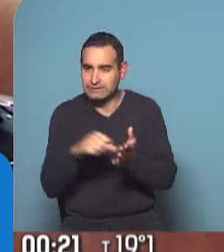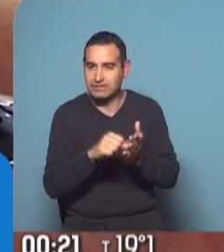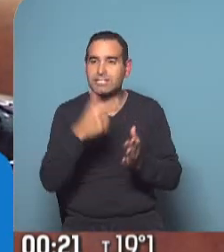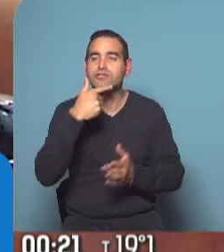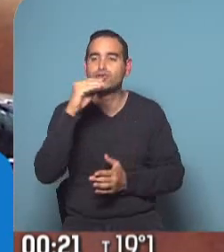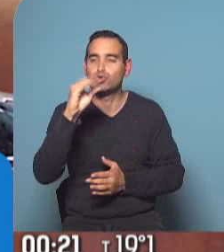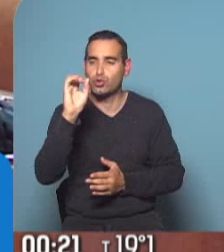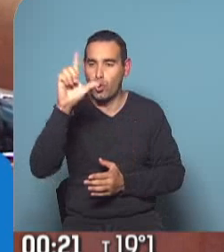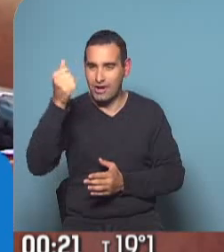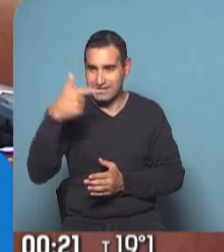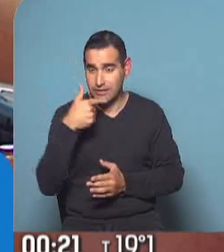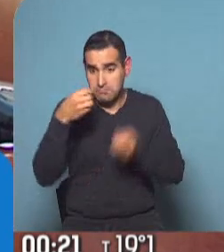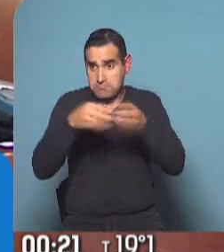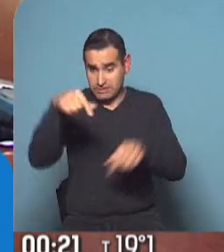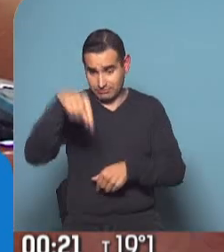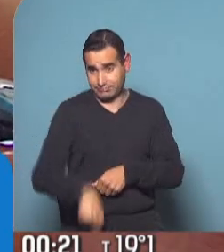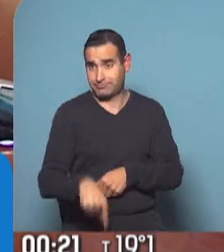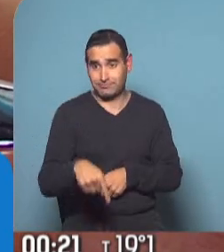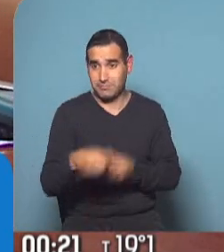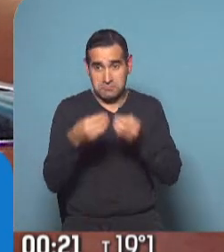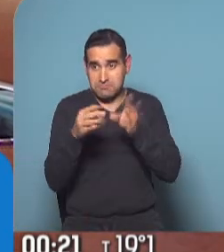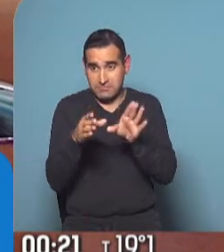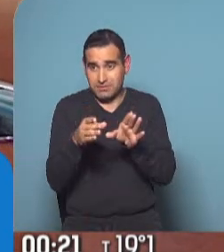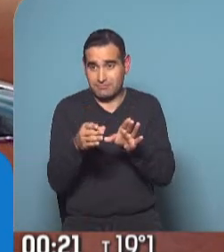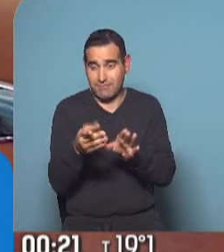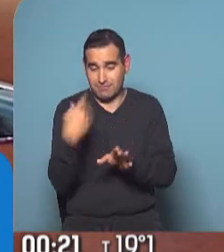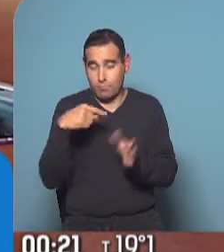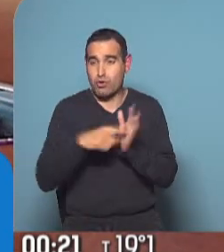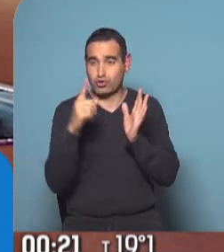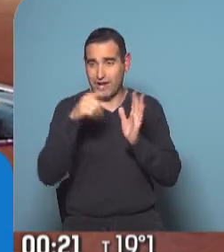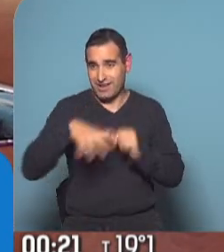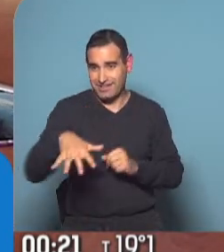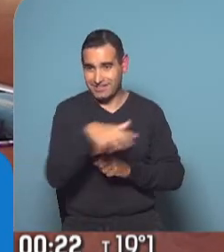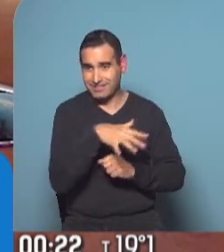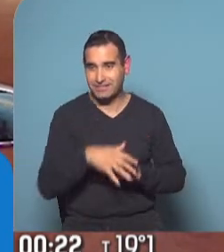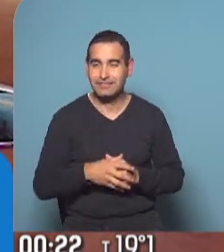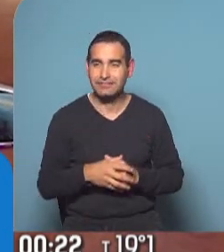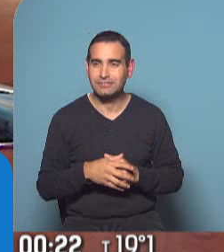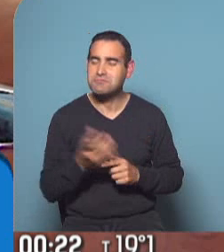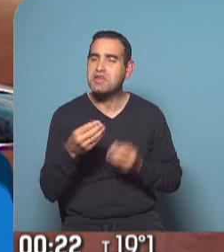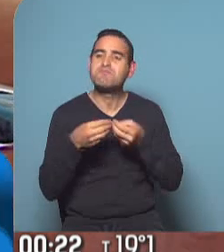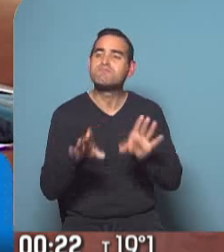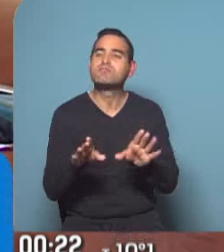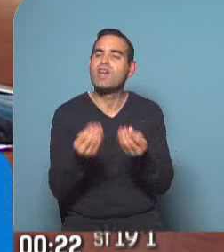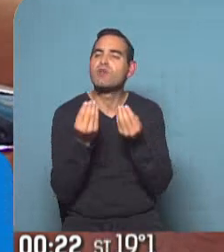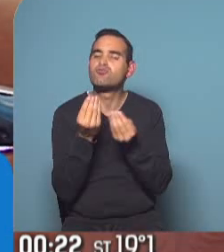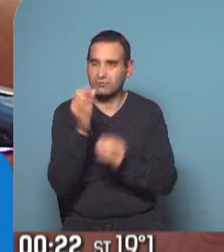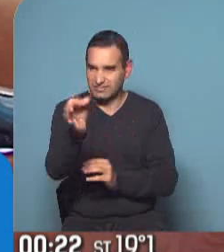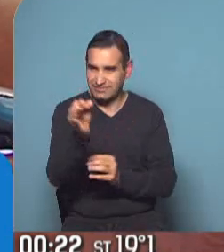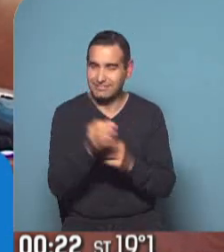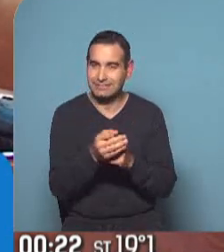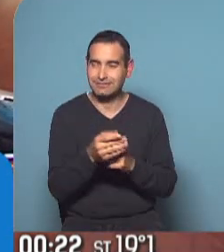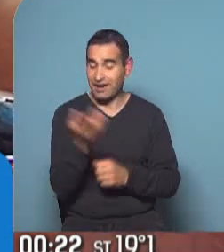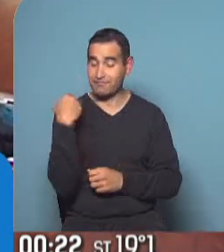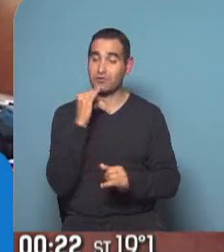empezó acá empezó en buenos aires y sabes cómo empezó a veces